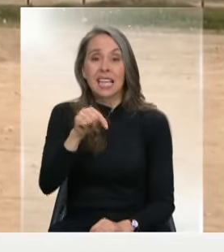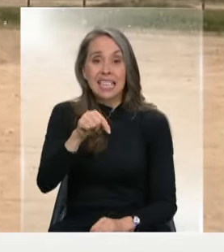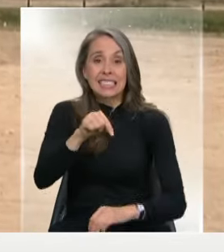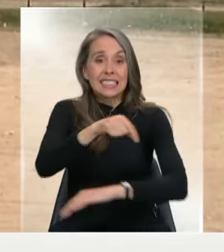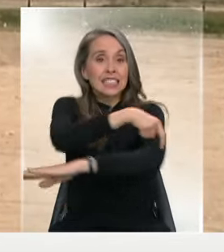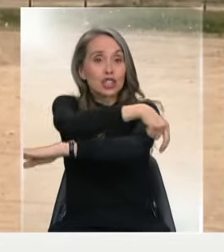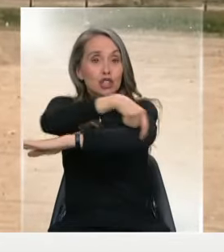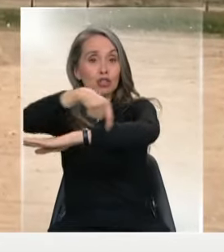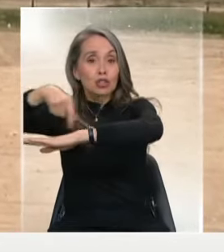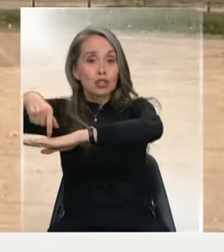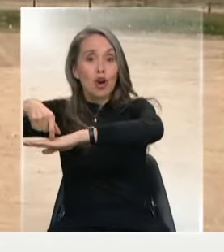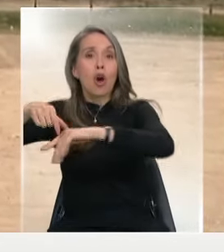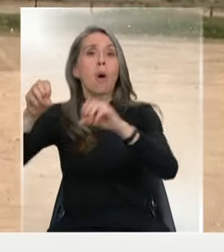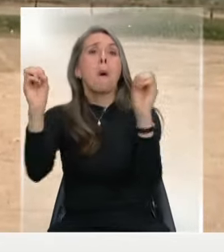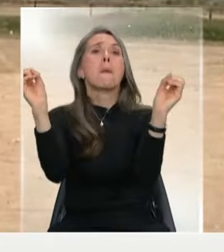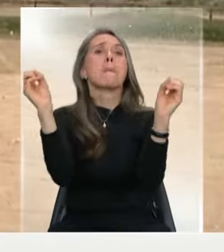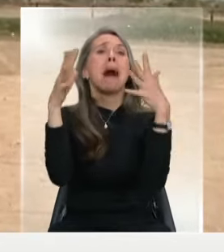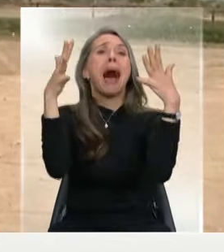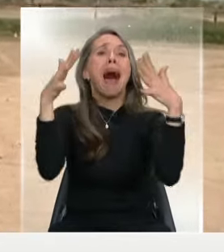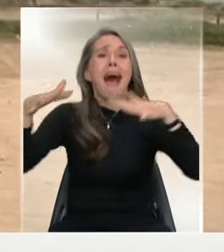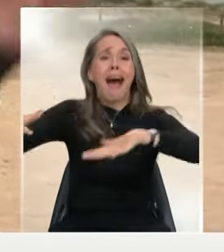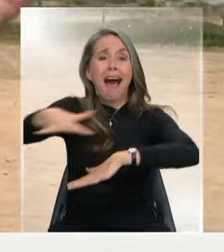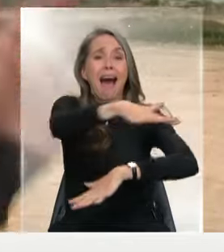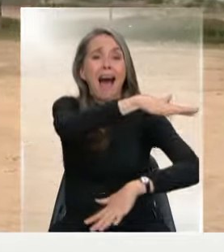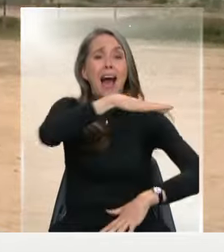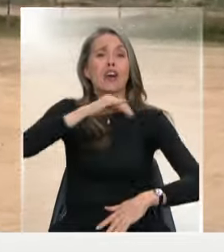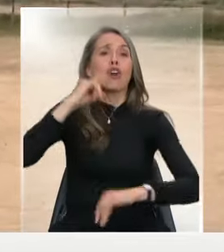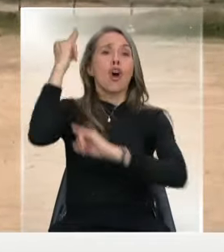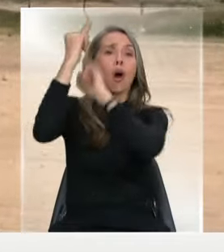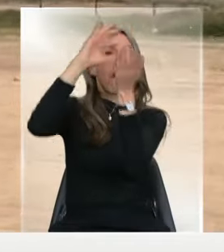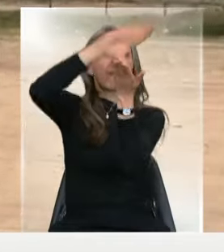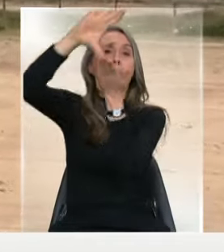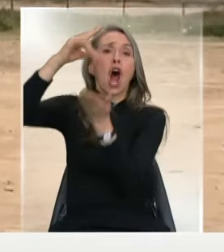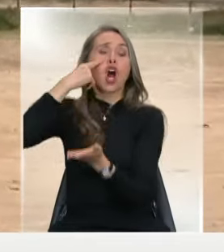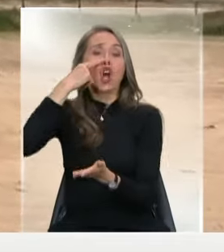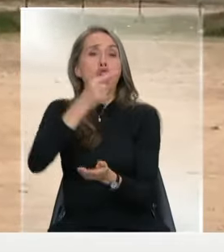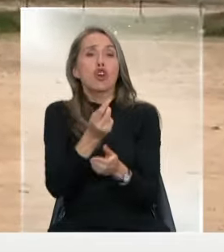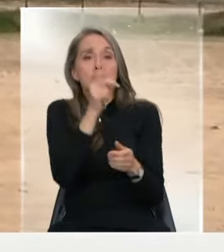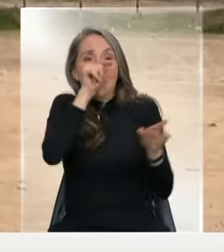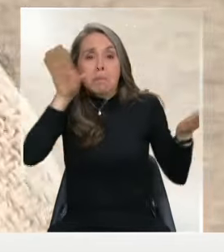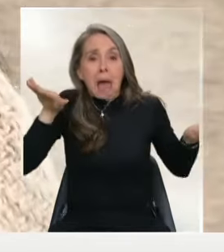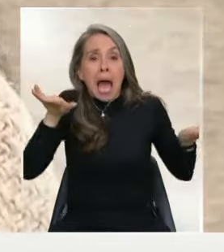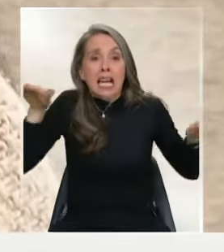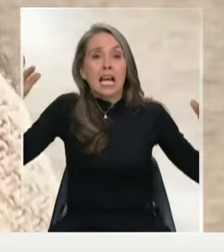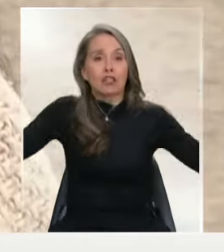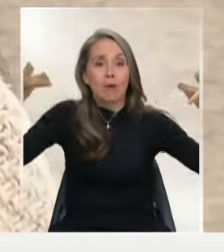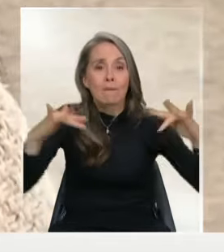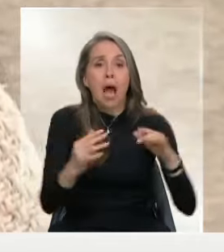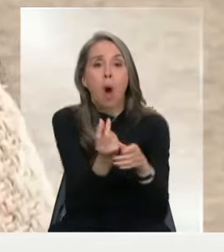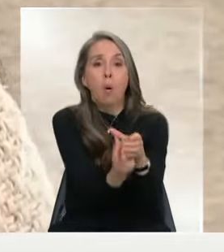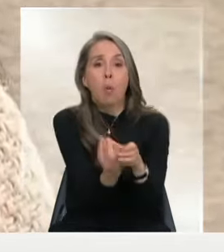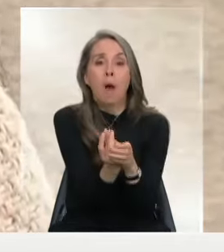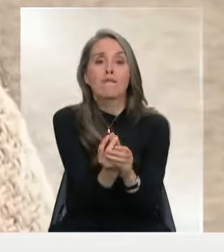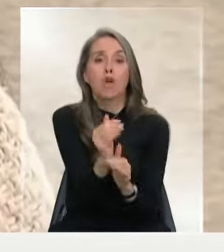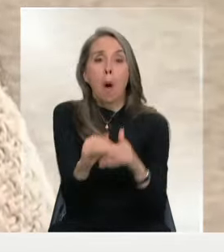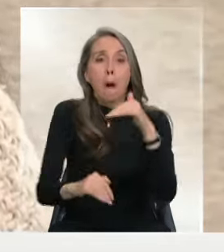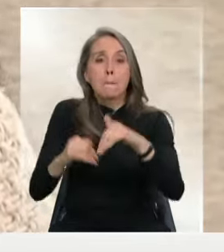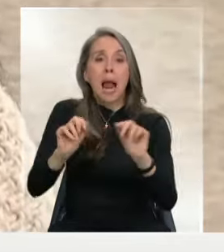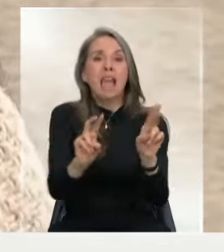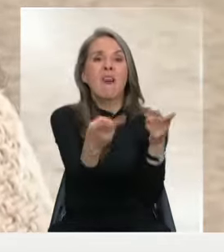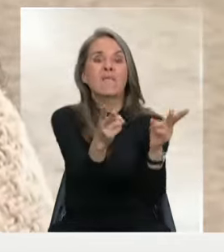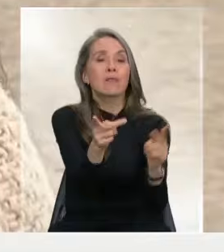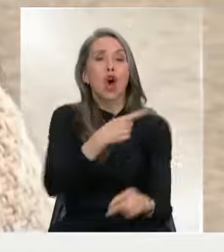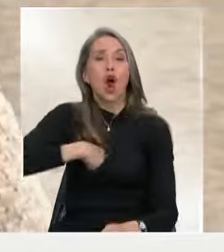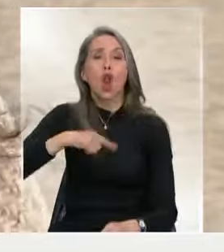un lugar mágico que tiene, bueno, conocido internacionalmente por la anidación de aves. La playa es un ser vivo, nosotros no tenemos